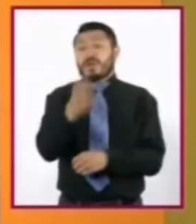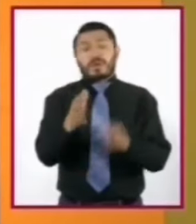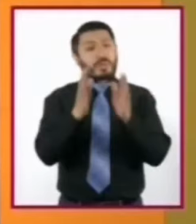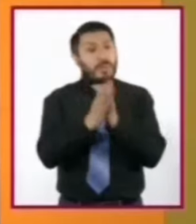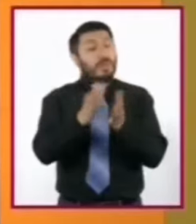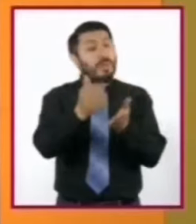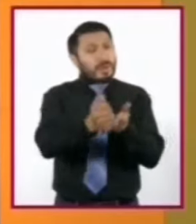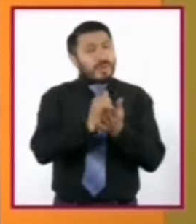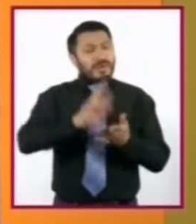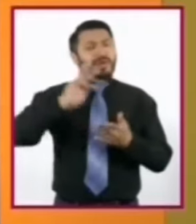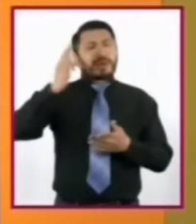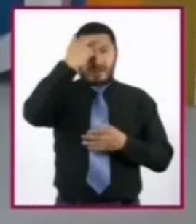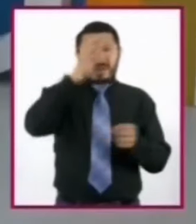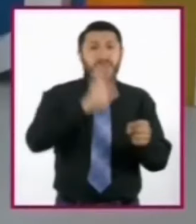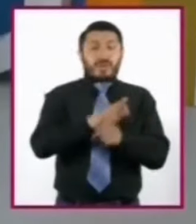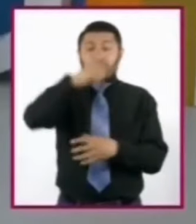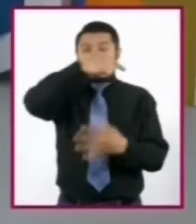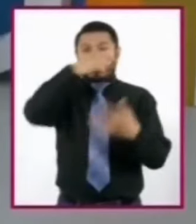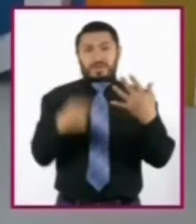para recordarlos.